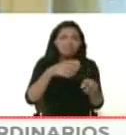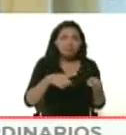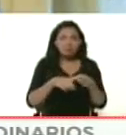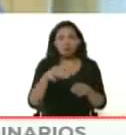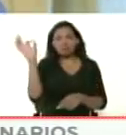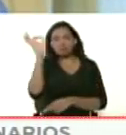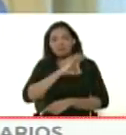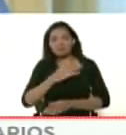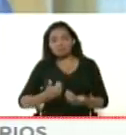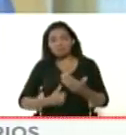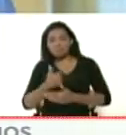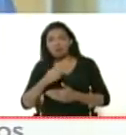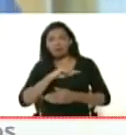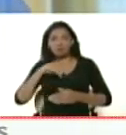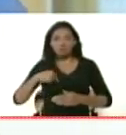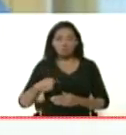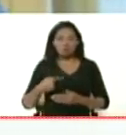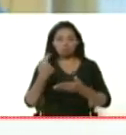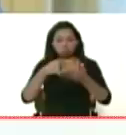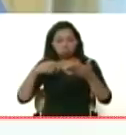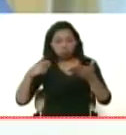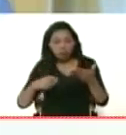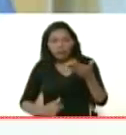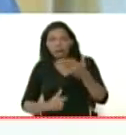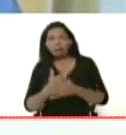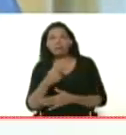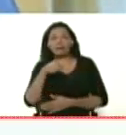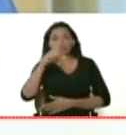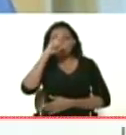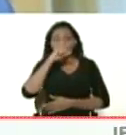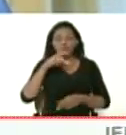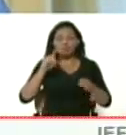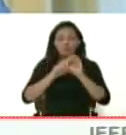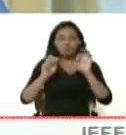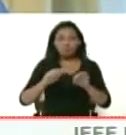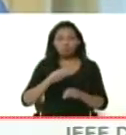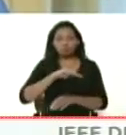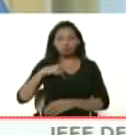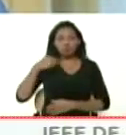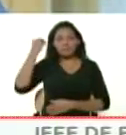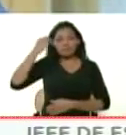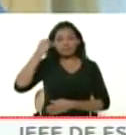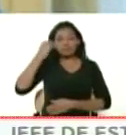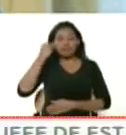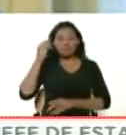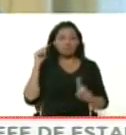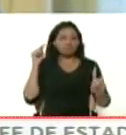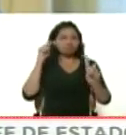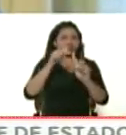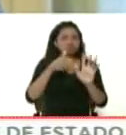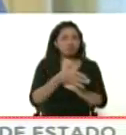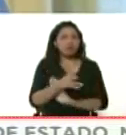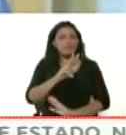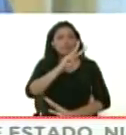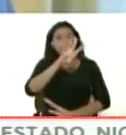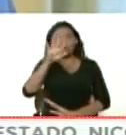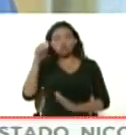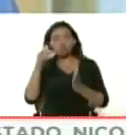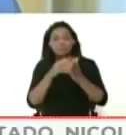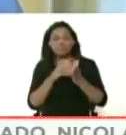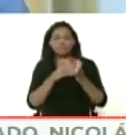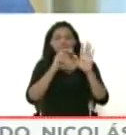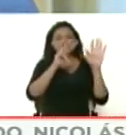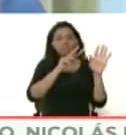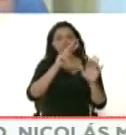pernil en nuestros inventarios, y este año tenemos previsto llegar a una meta de